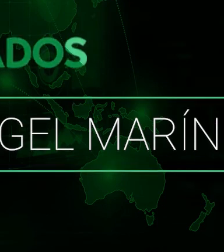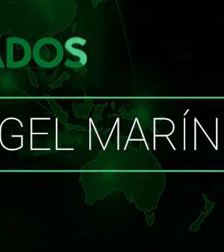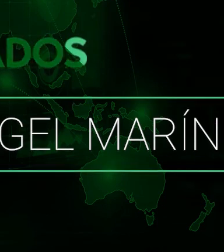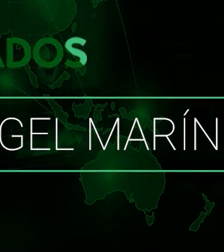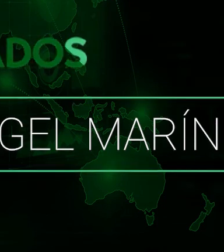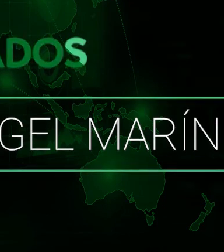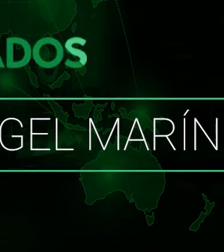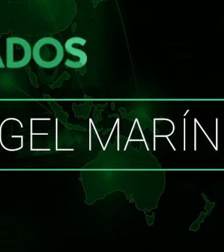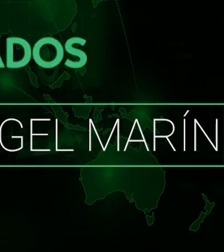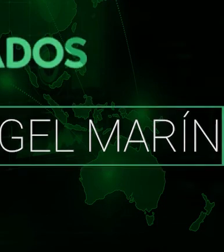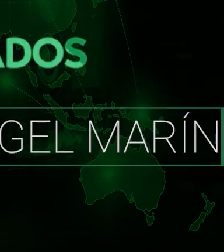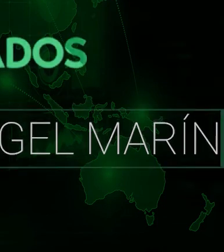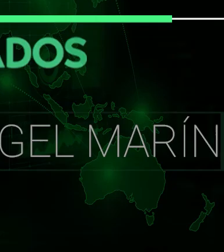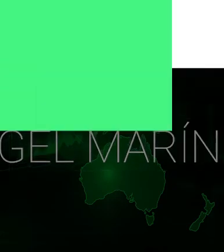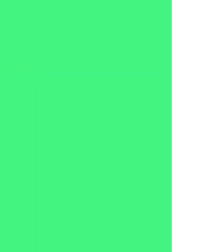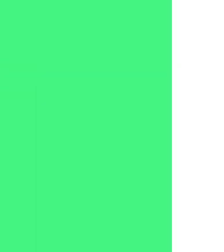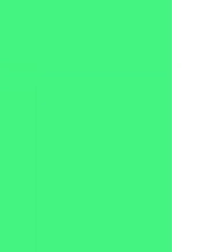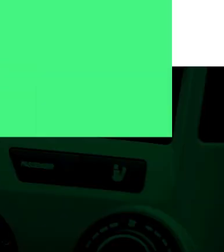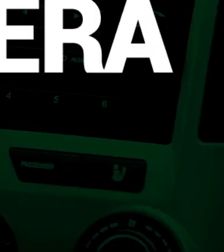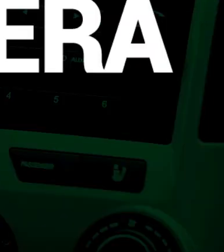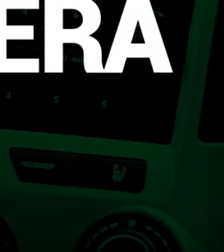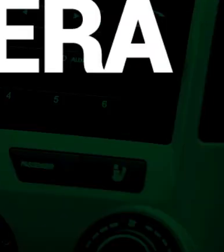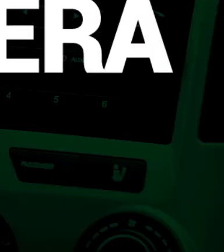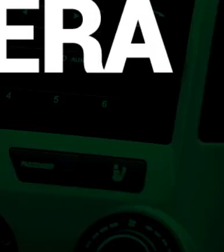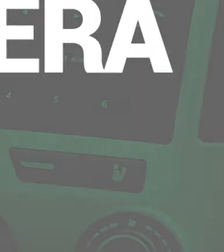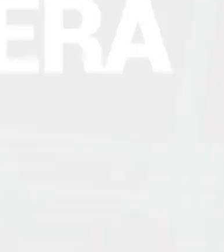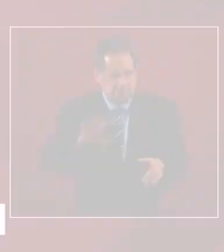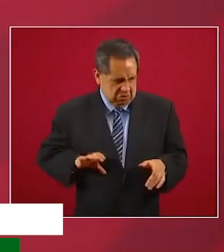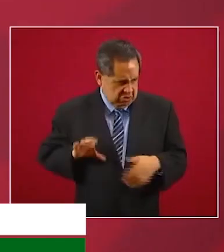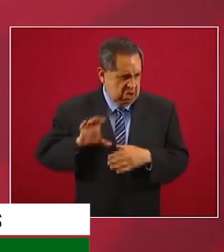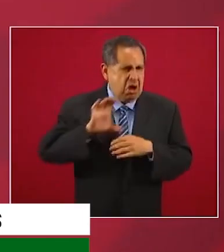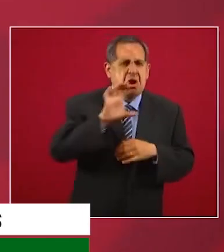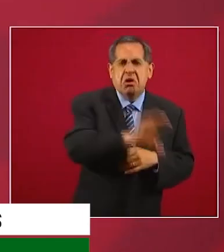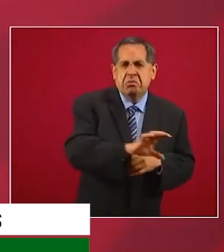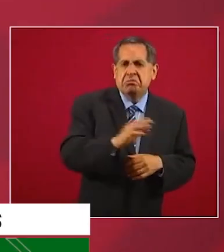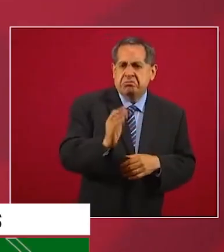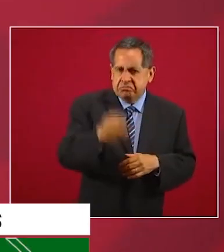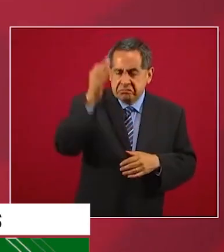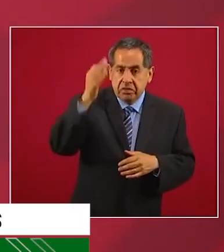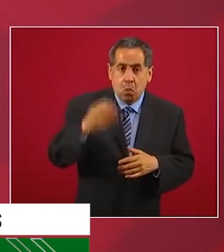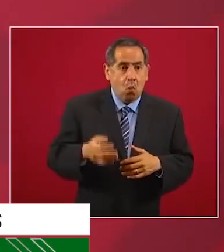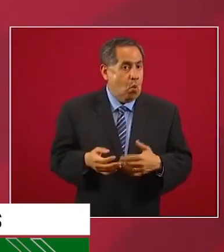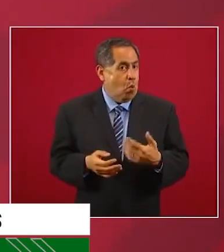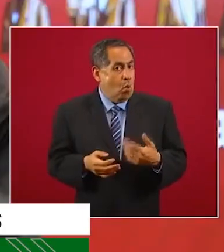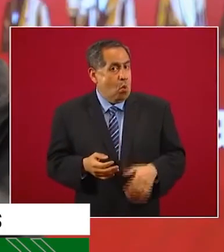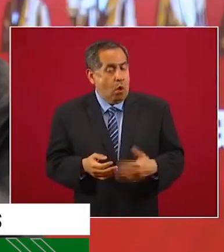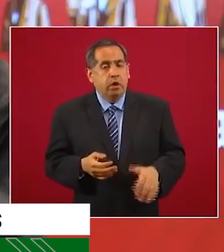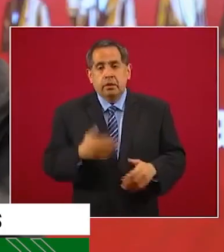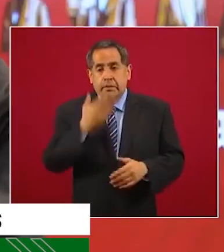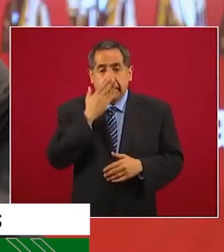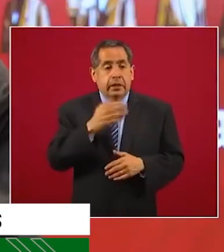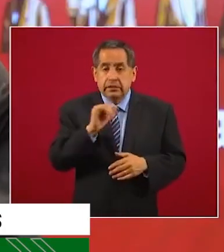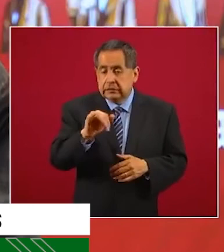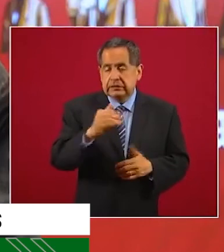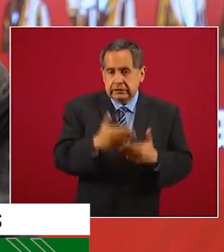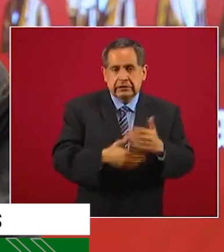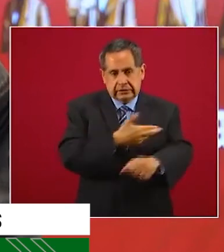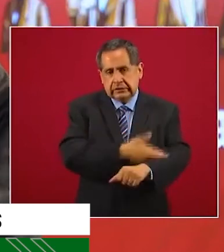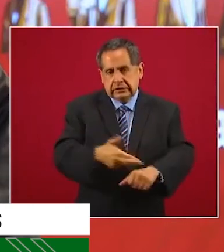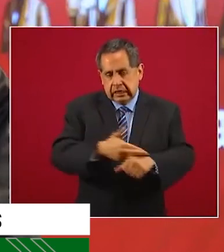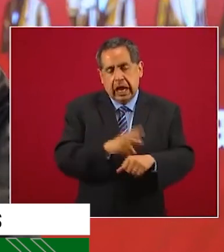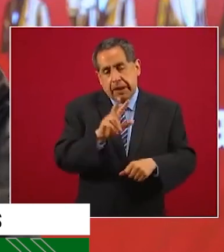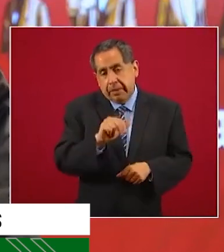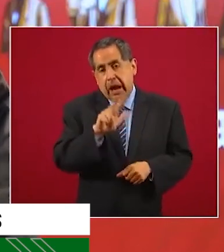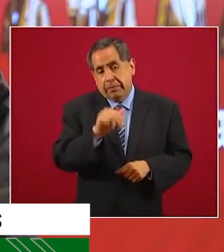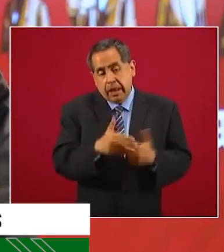aquí están las noticias. La mañanera. En la conferencia de prensa de este lunes, el presidente López Obrador dijo que México